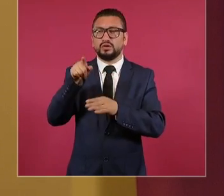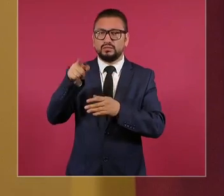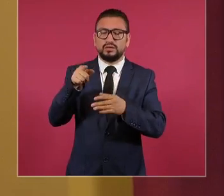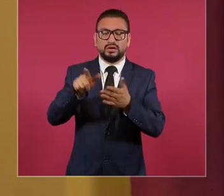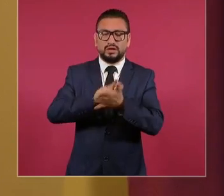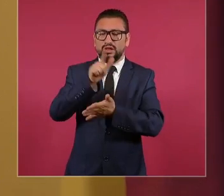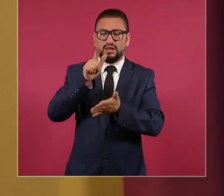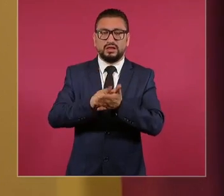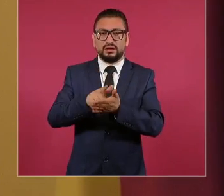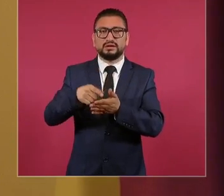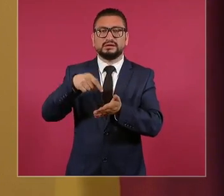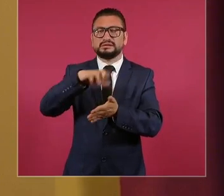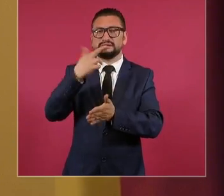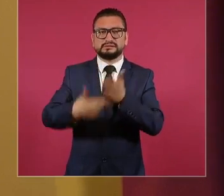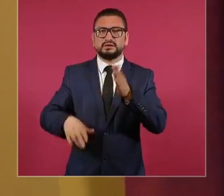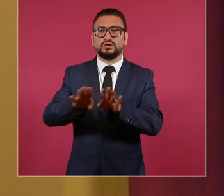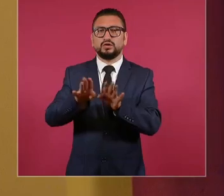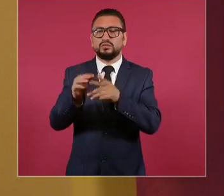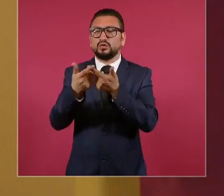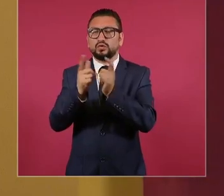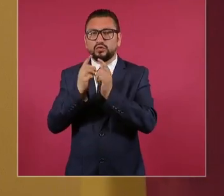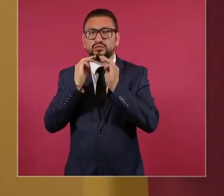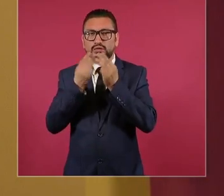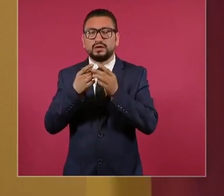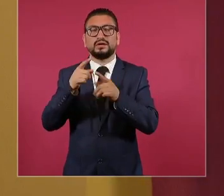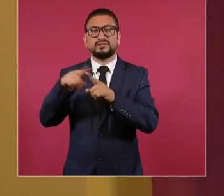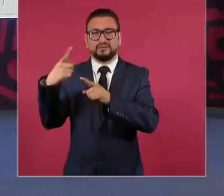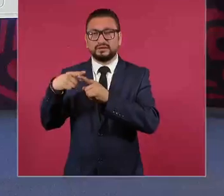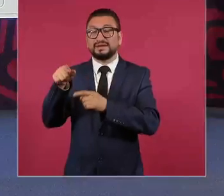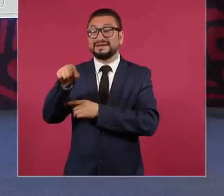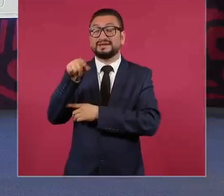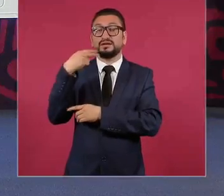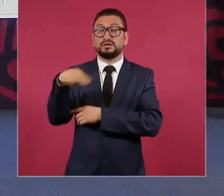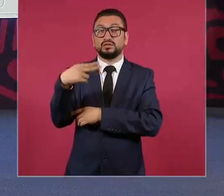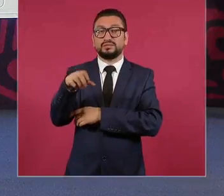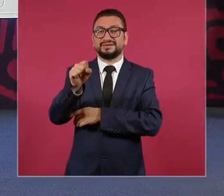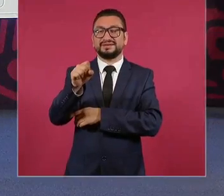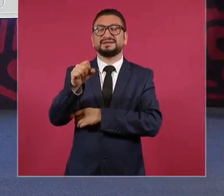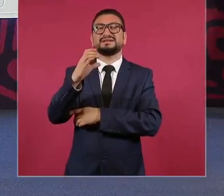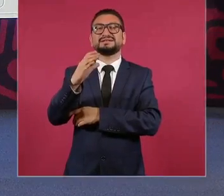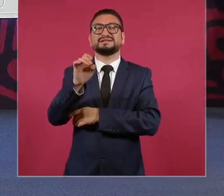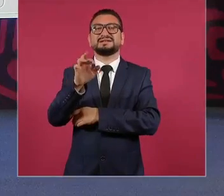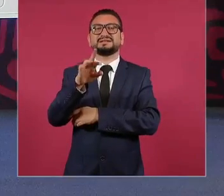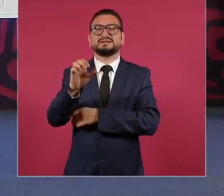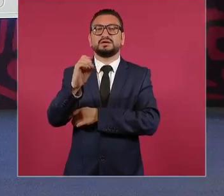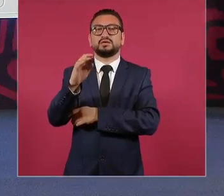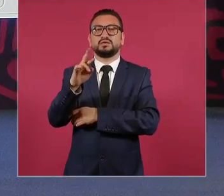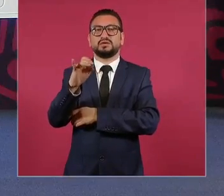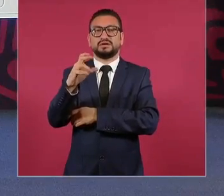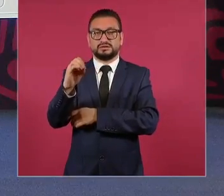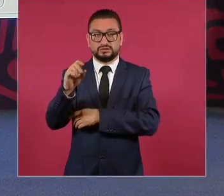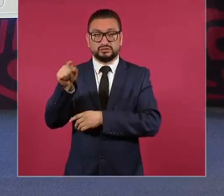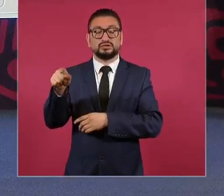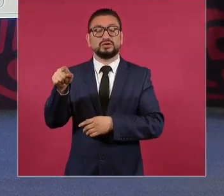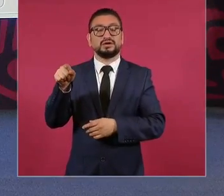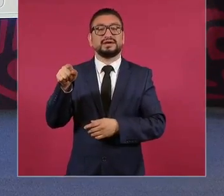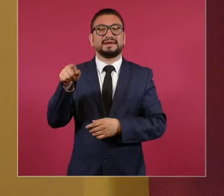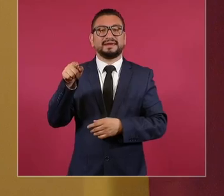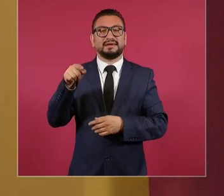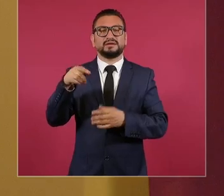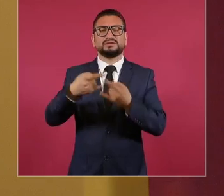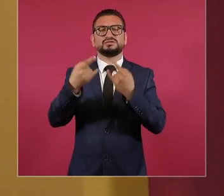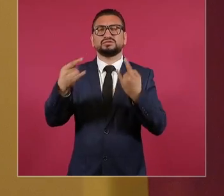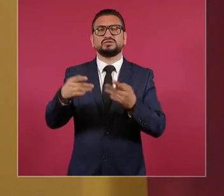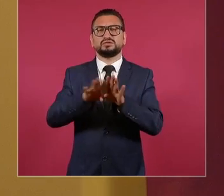delictuoso, él se llama César Horacio. Este caso es llevado por la